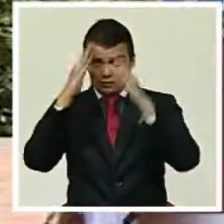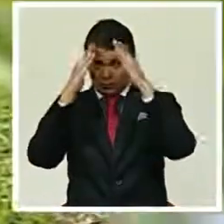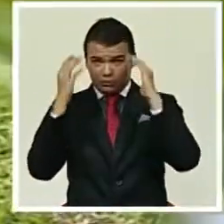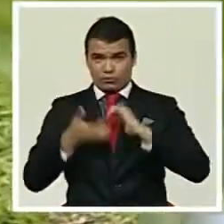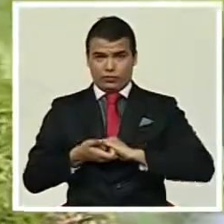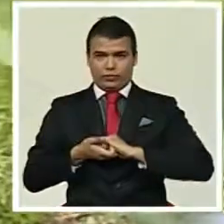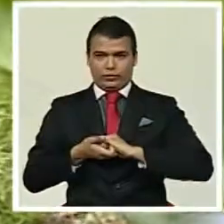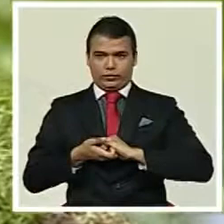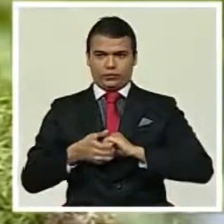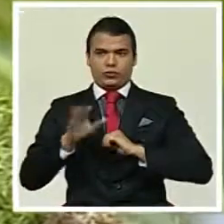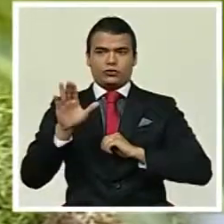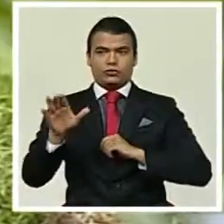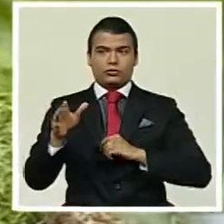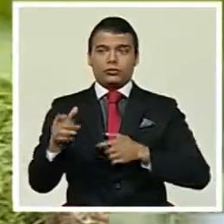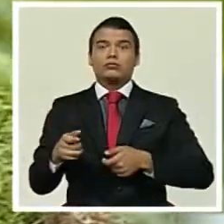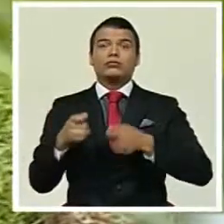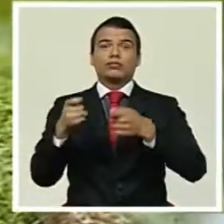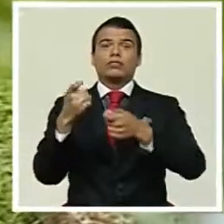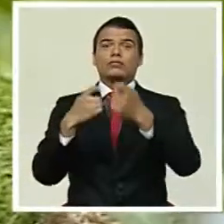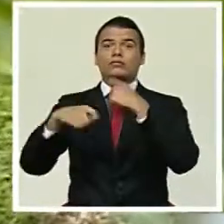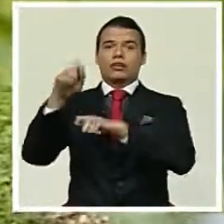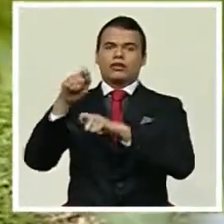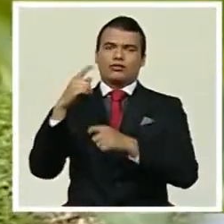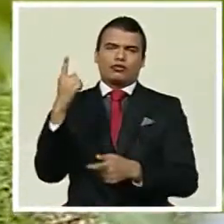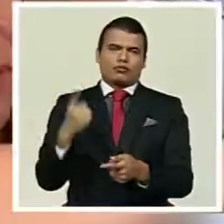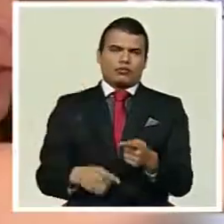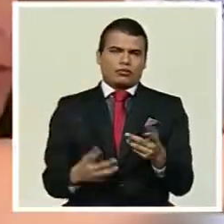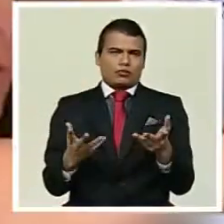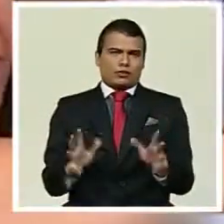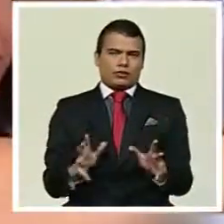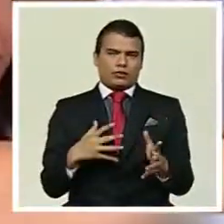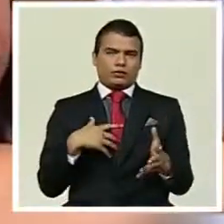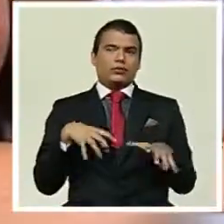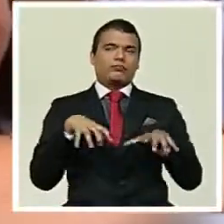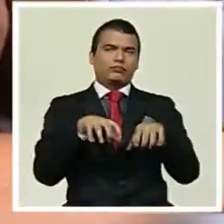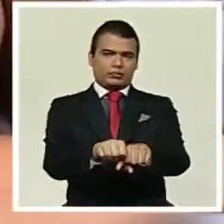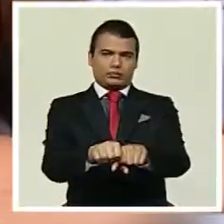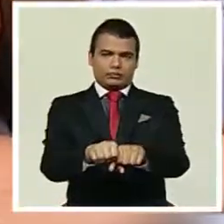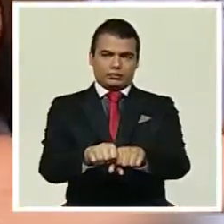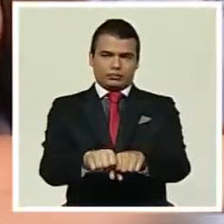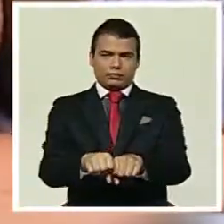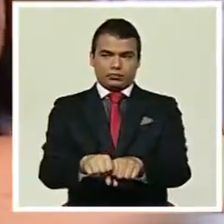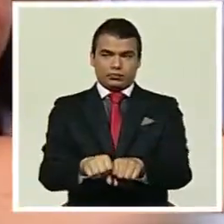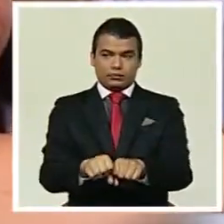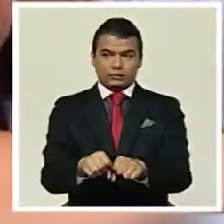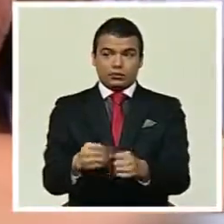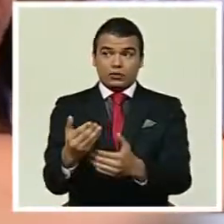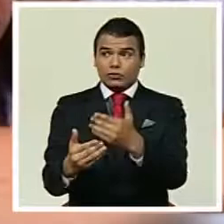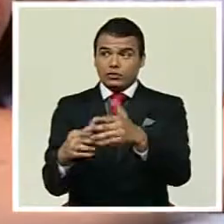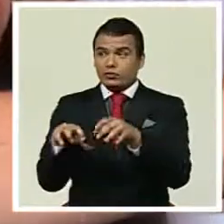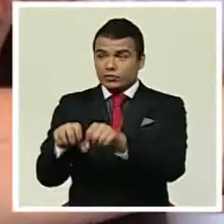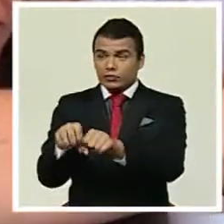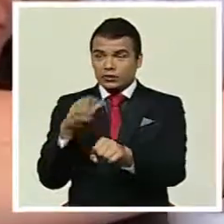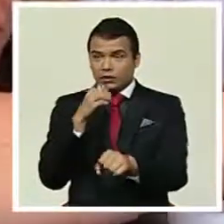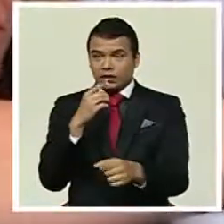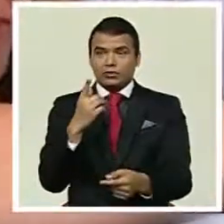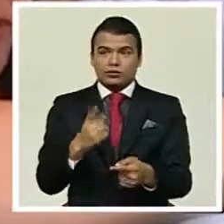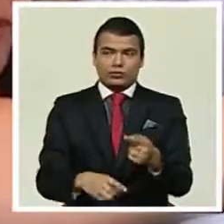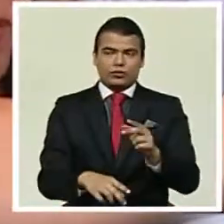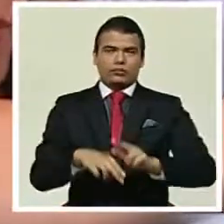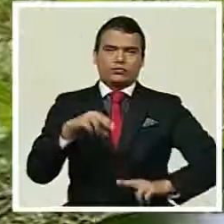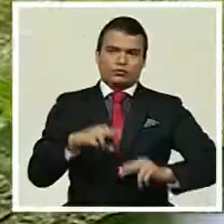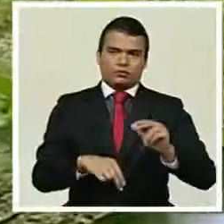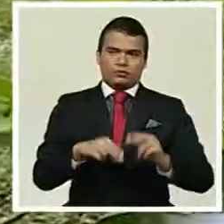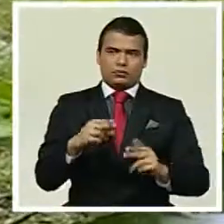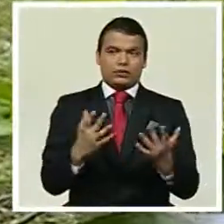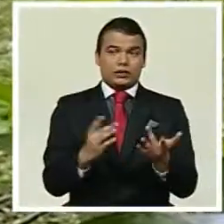lote no lo han vendido, no lo han querido vender y lo estamos expropiando. Hasta que no expropiemos, no podemos hacer esa obra, pero